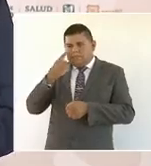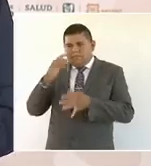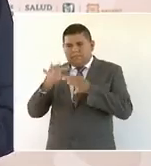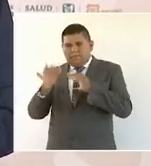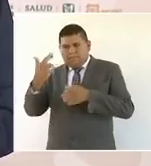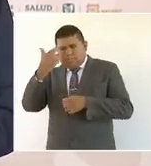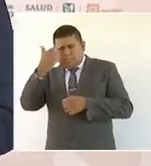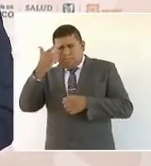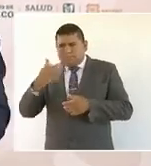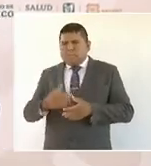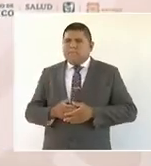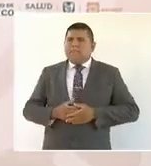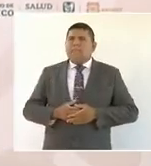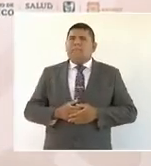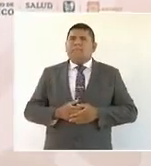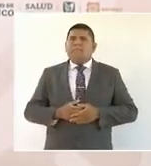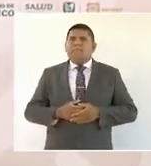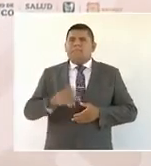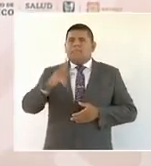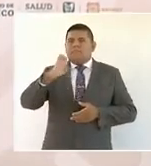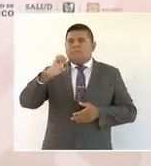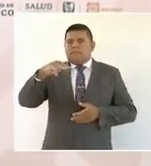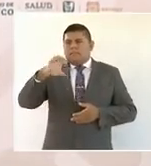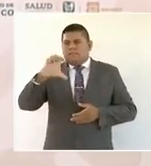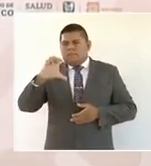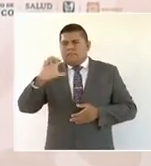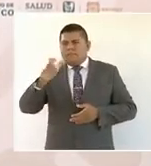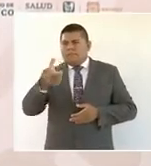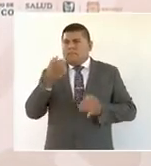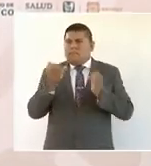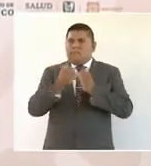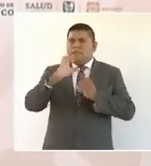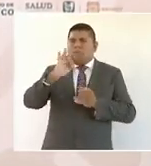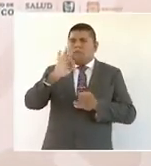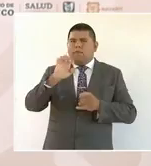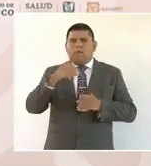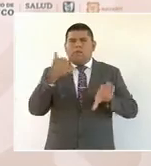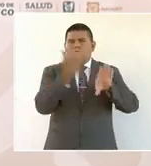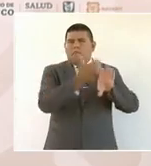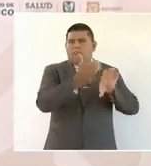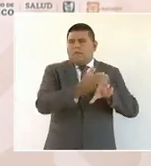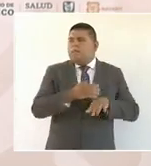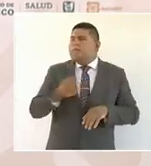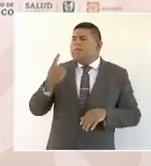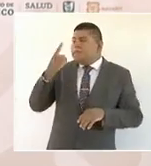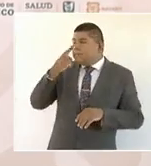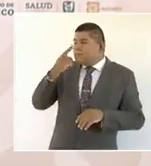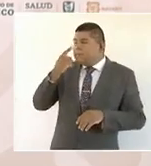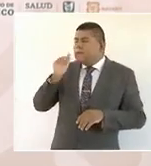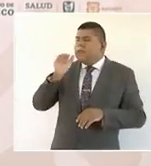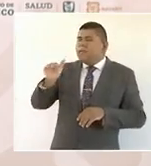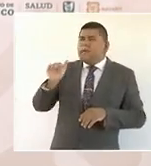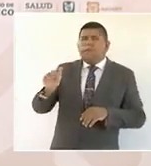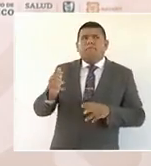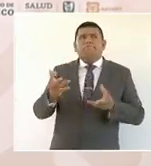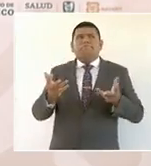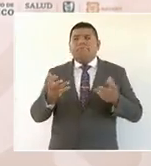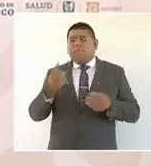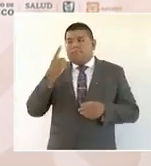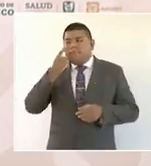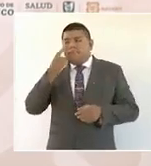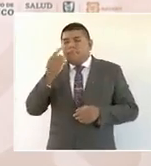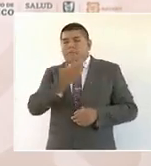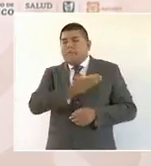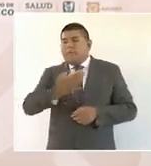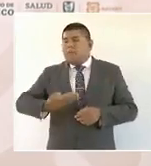contra de Pemex y de la Comisión Federal de Electricidad. Lo único que les voy a recordar es, oiga, el